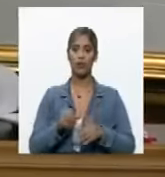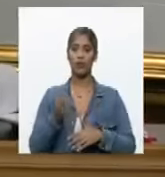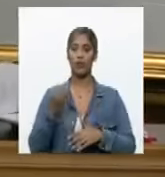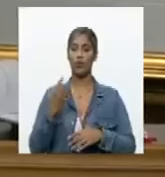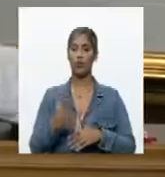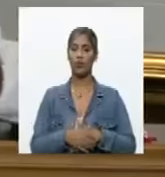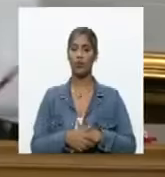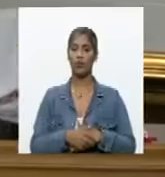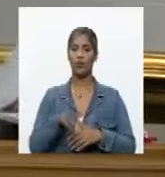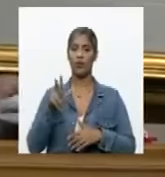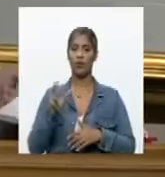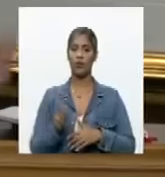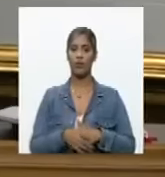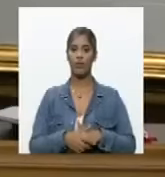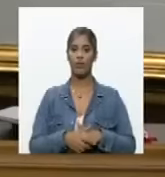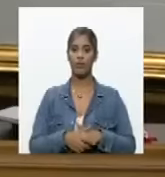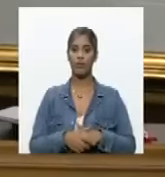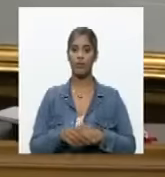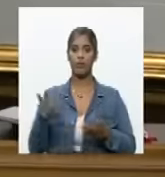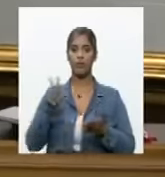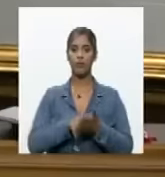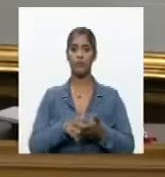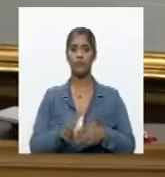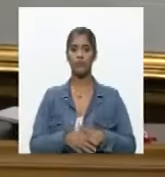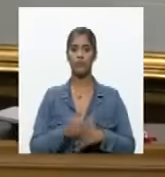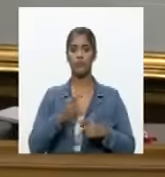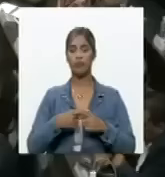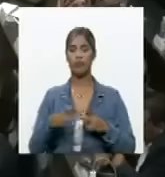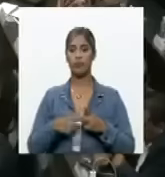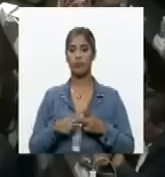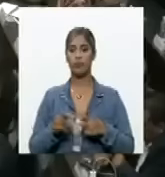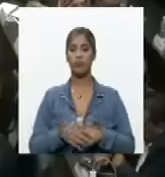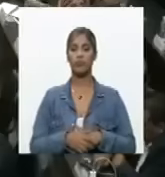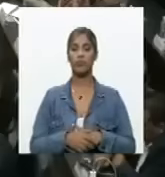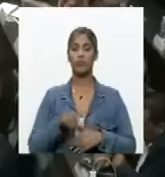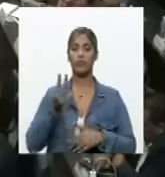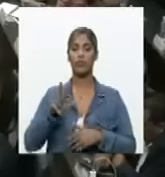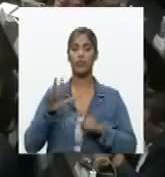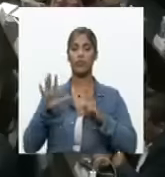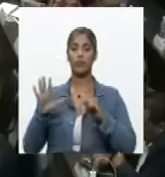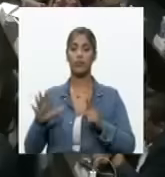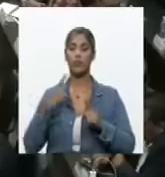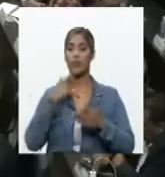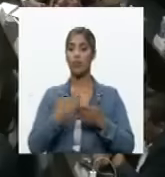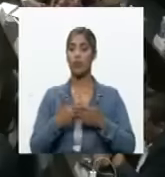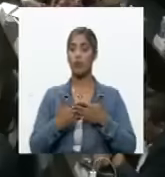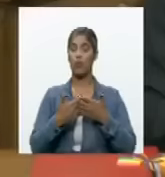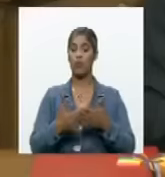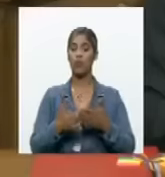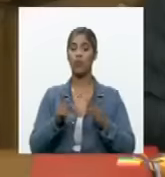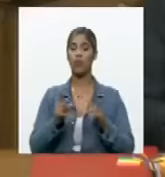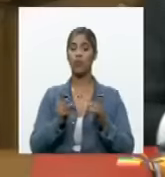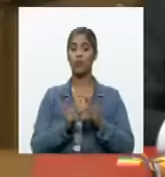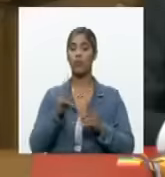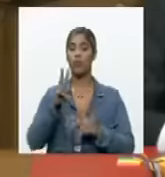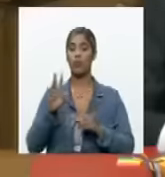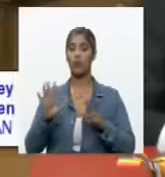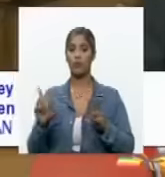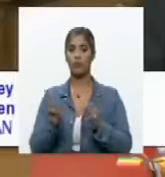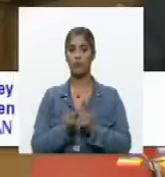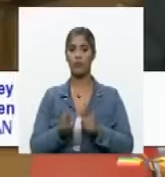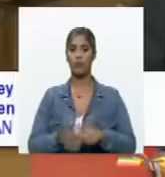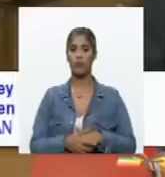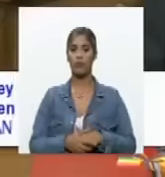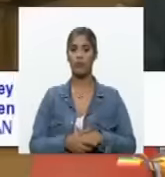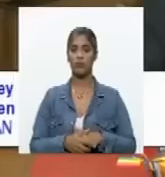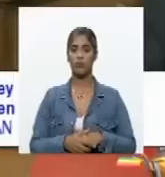número 30. Aprobado. Siguiente. 36º. Se propone suprimir el artículo 28. Es todo,